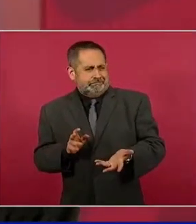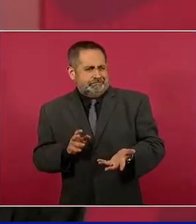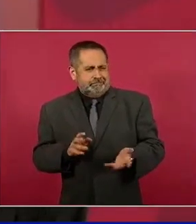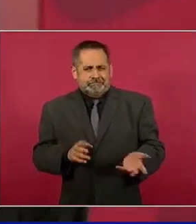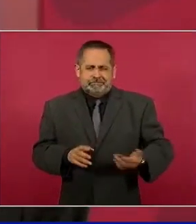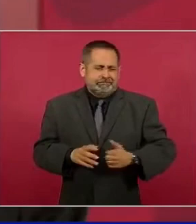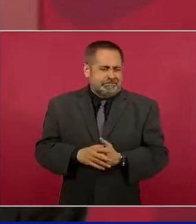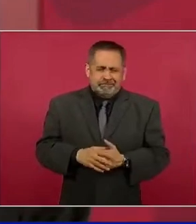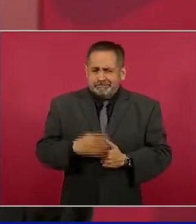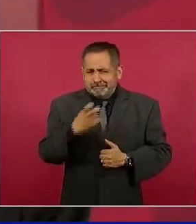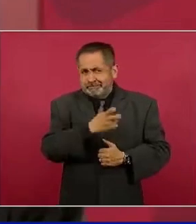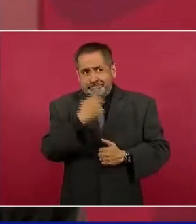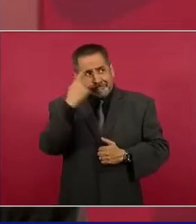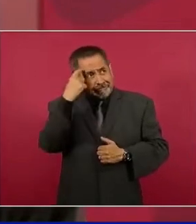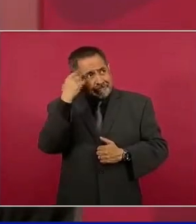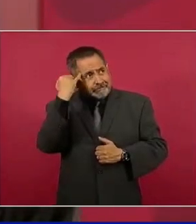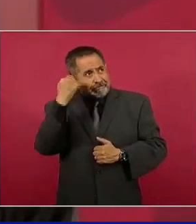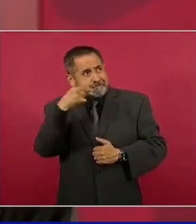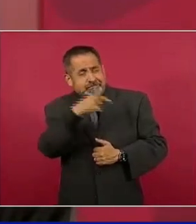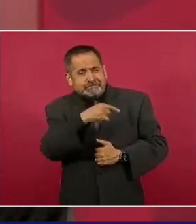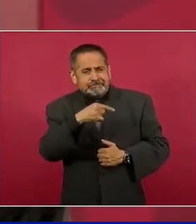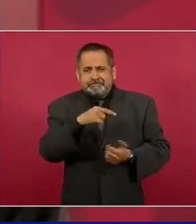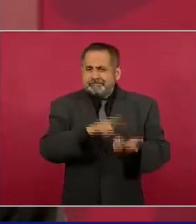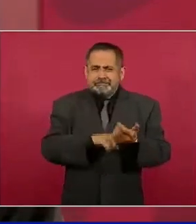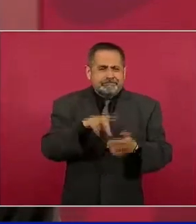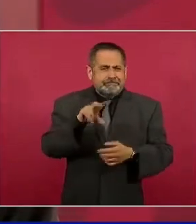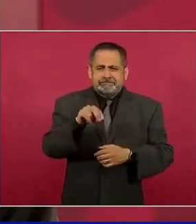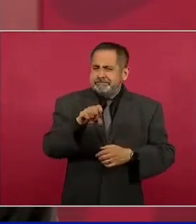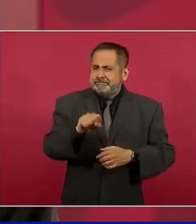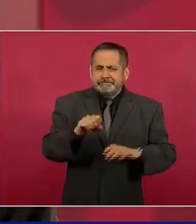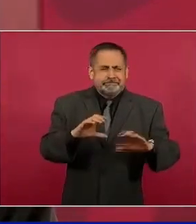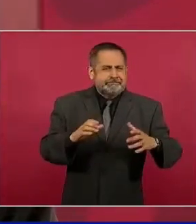pues eso no es